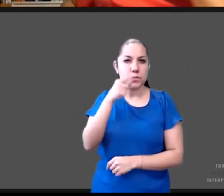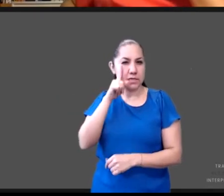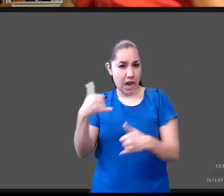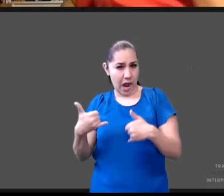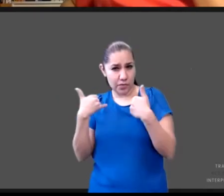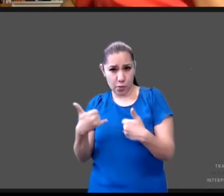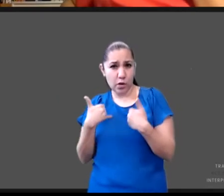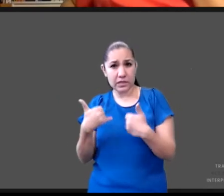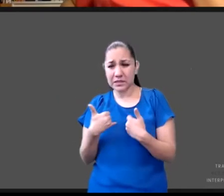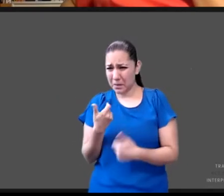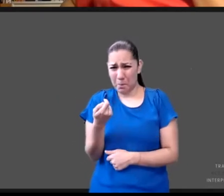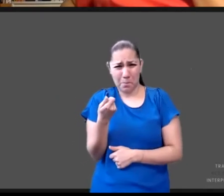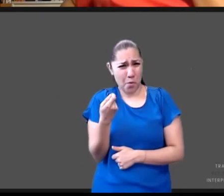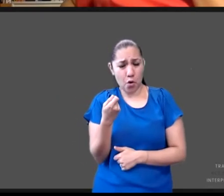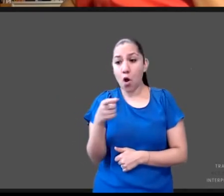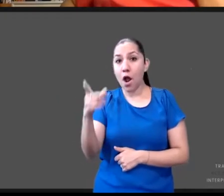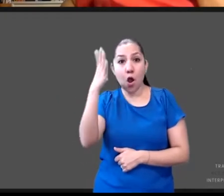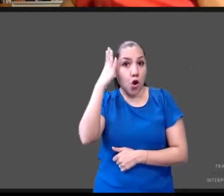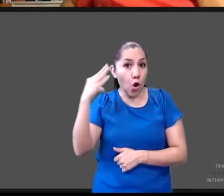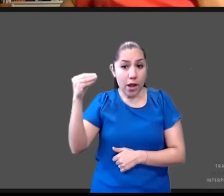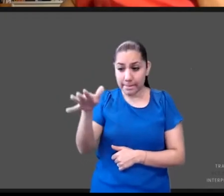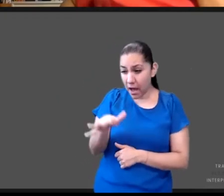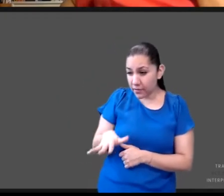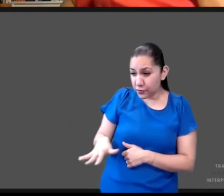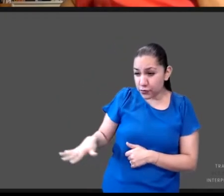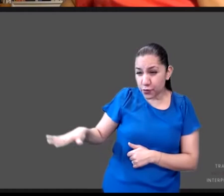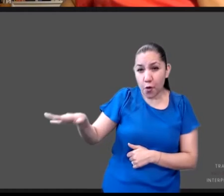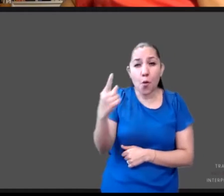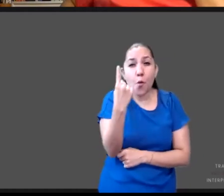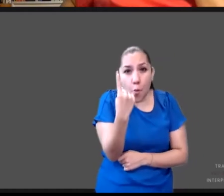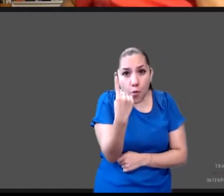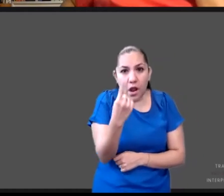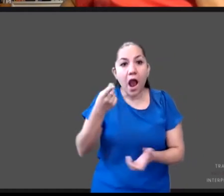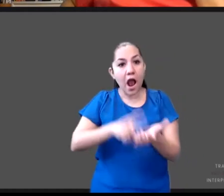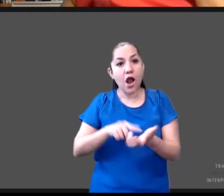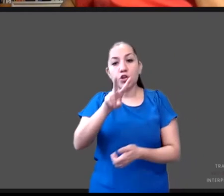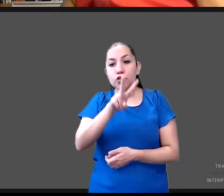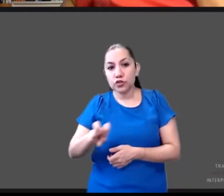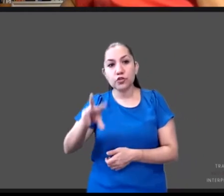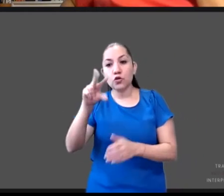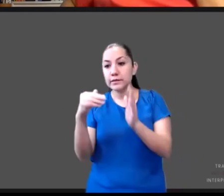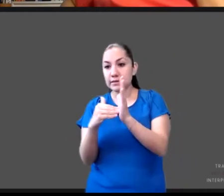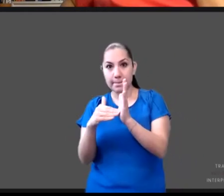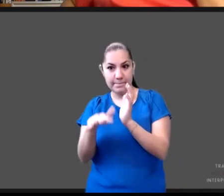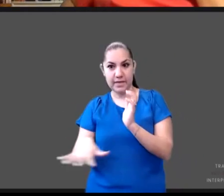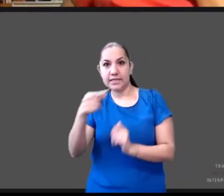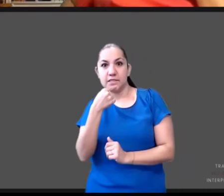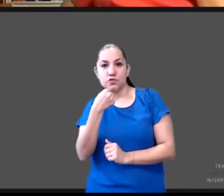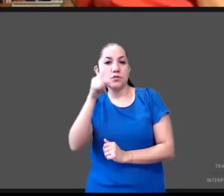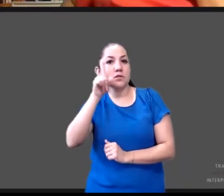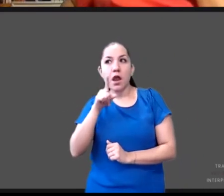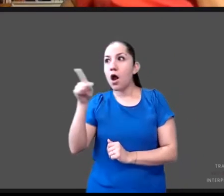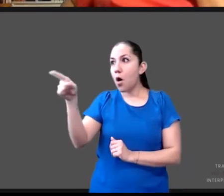una paidopsiquiatra para 280,000 niños y niñas. De ese tamaño es el rezago que tenemos en materia de